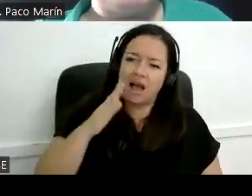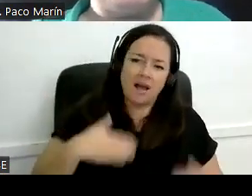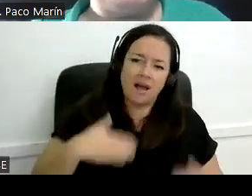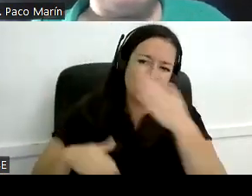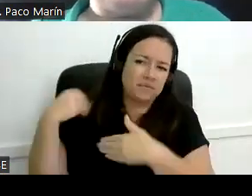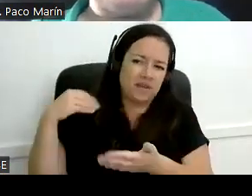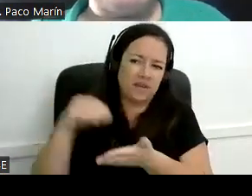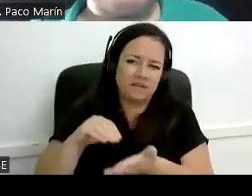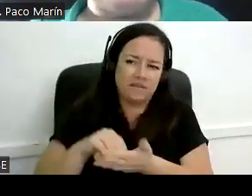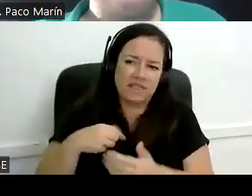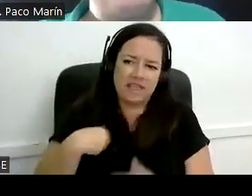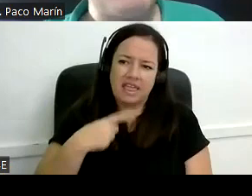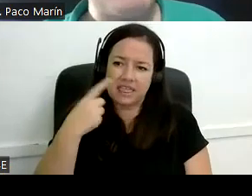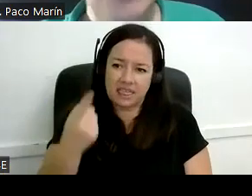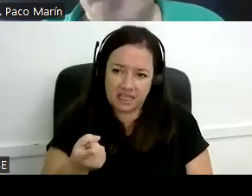alguna